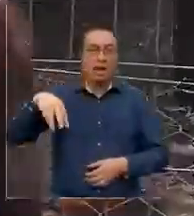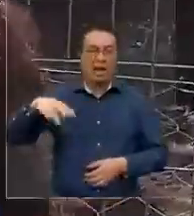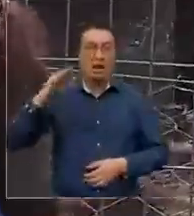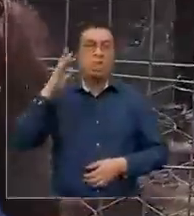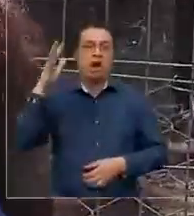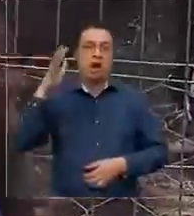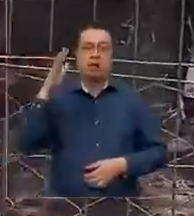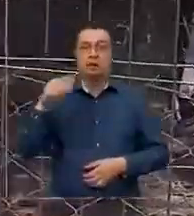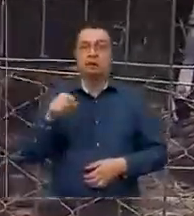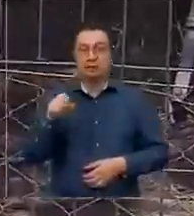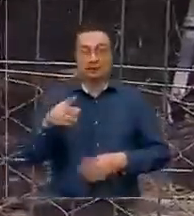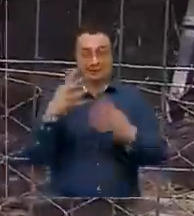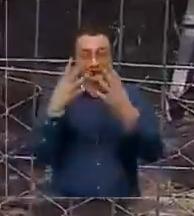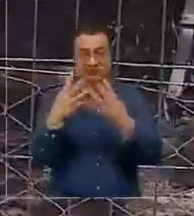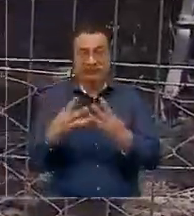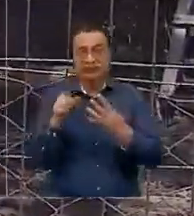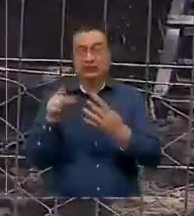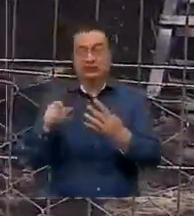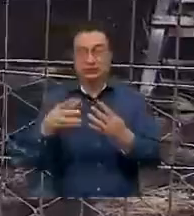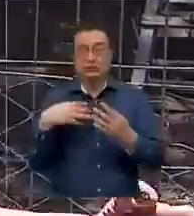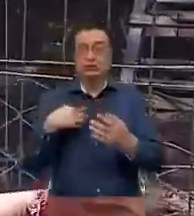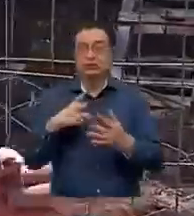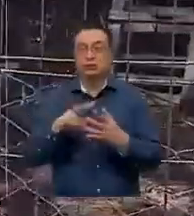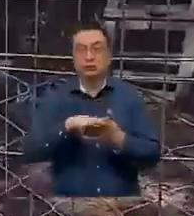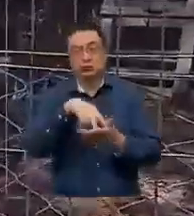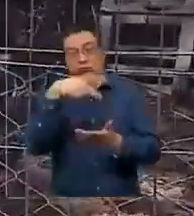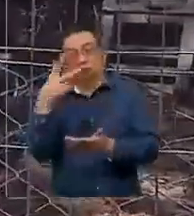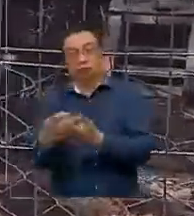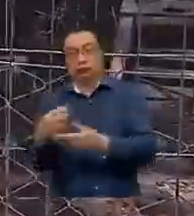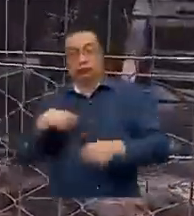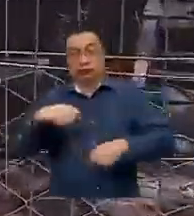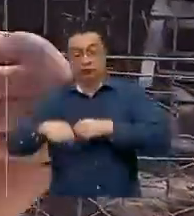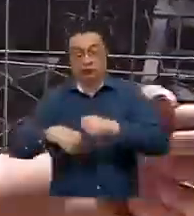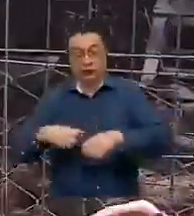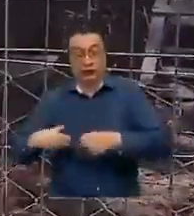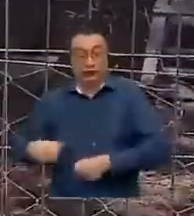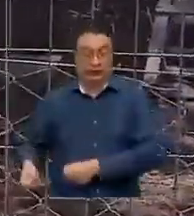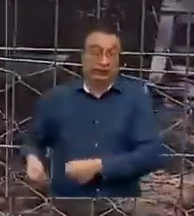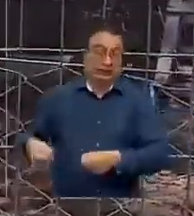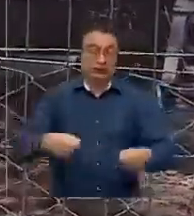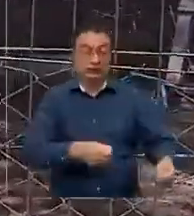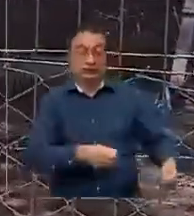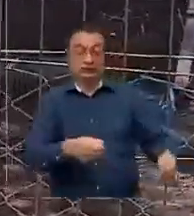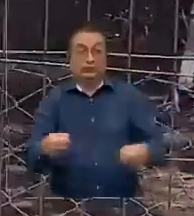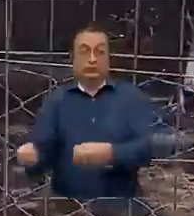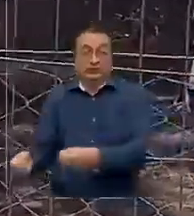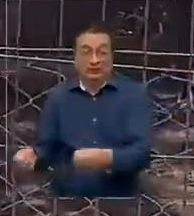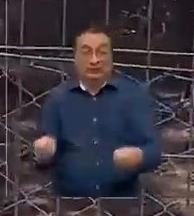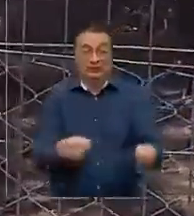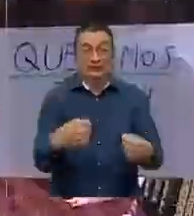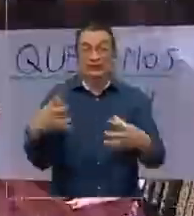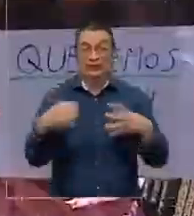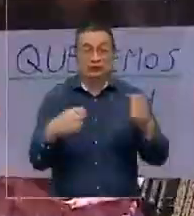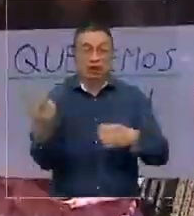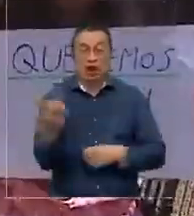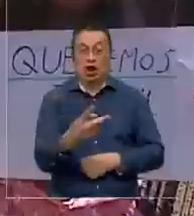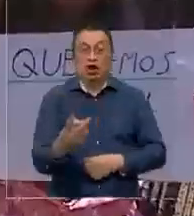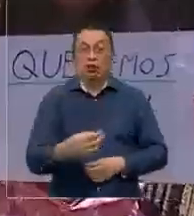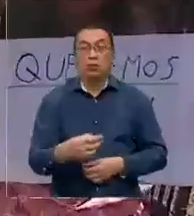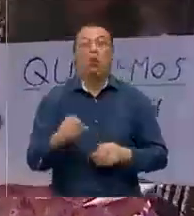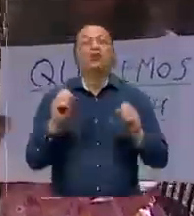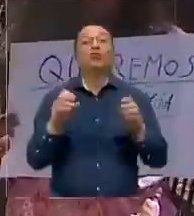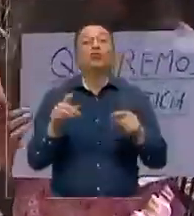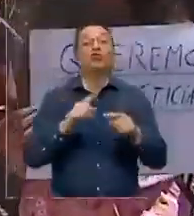ahí en esa reja me tiraron yo con la bicicleta me de gente para allá y para acá para que los perros no me molesten los dos ya muchas veces